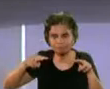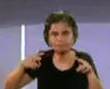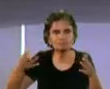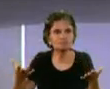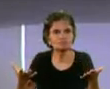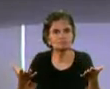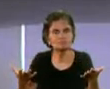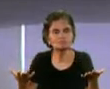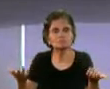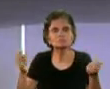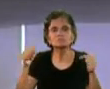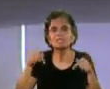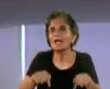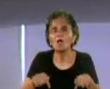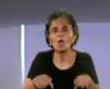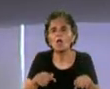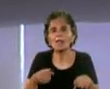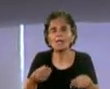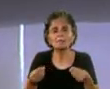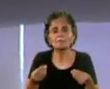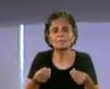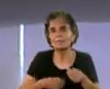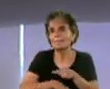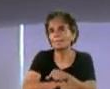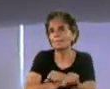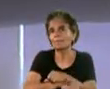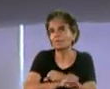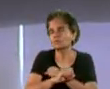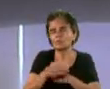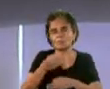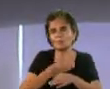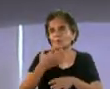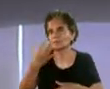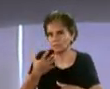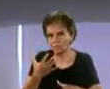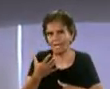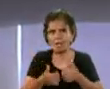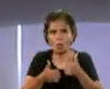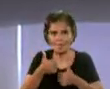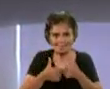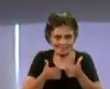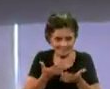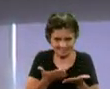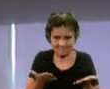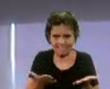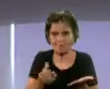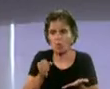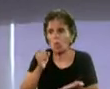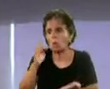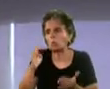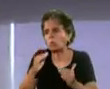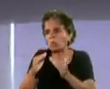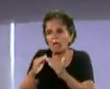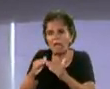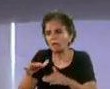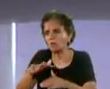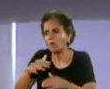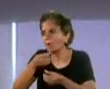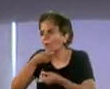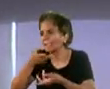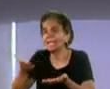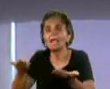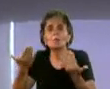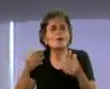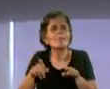caso? Porque pasó en un partido profesional, pero puede pasar en un club de barrio, en cualquier situación. ¿Qué se debe hacer?